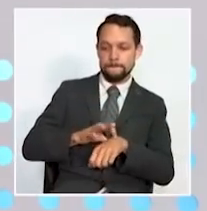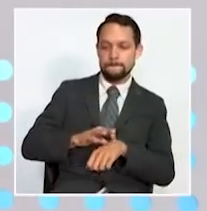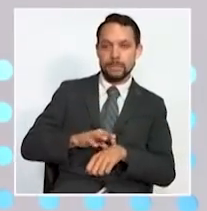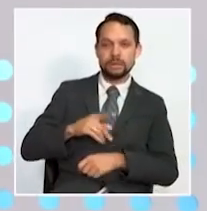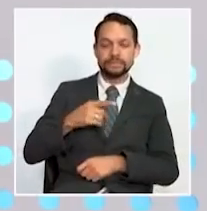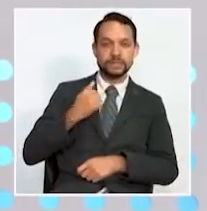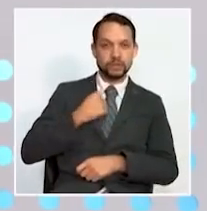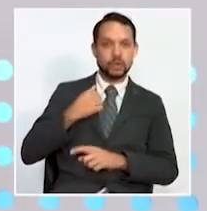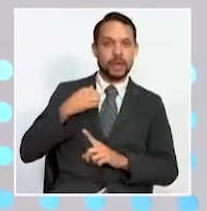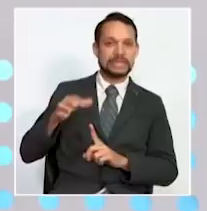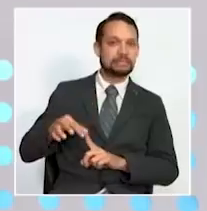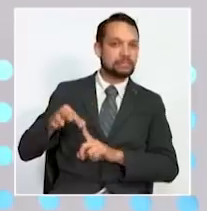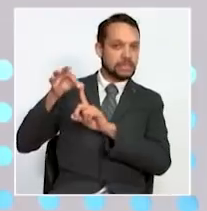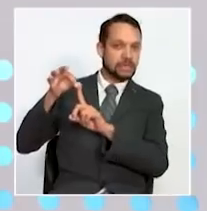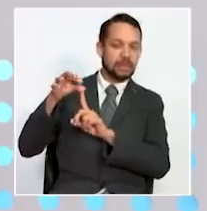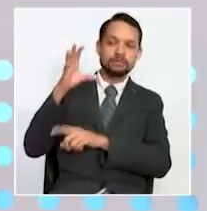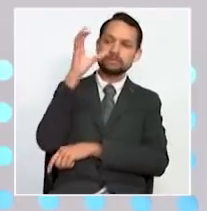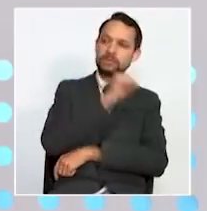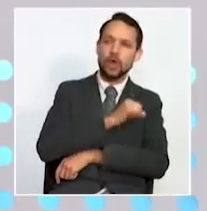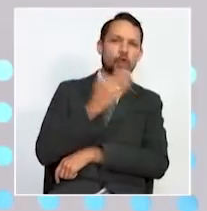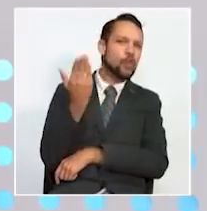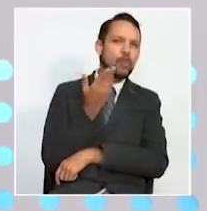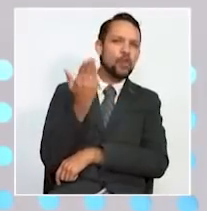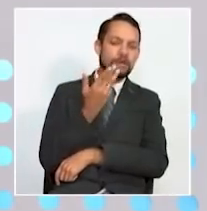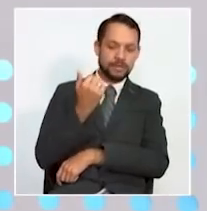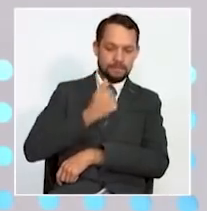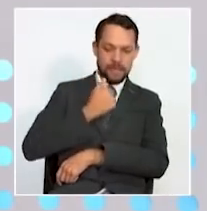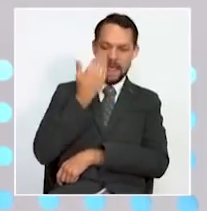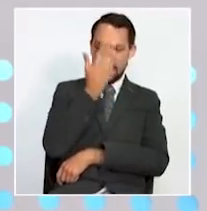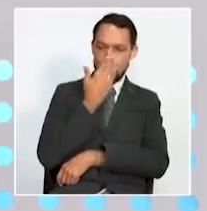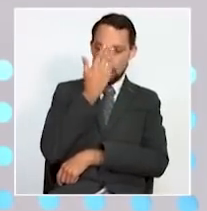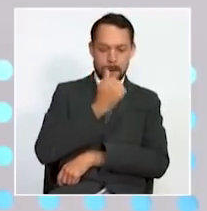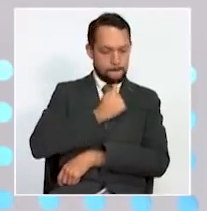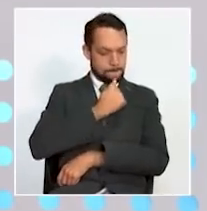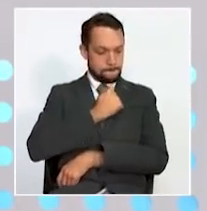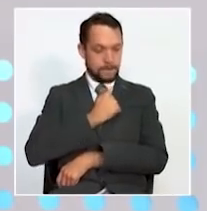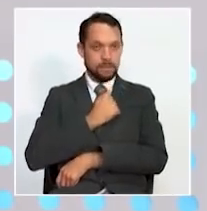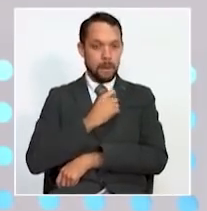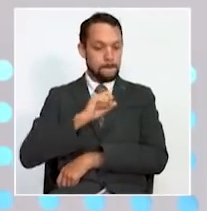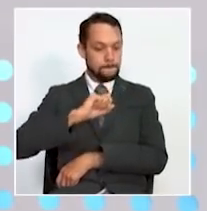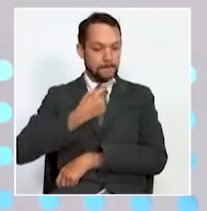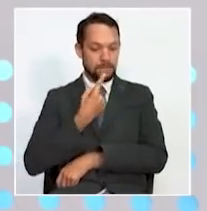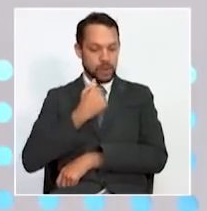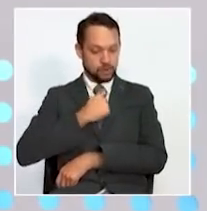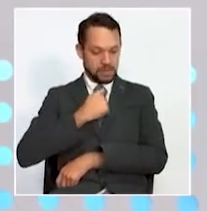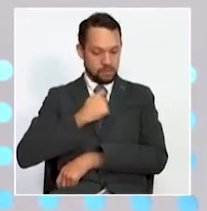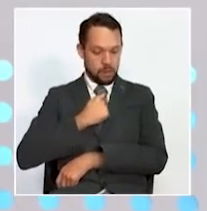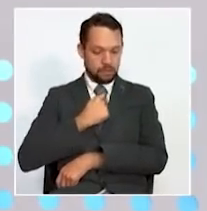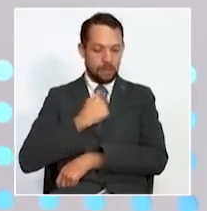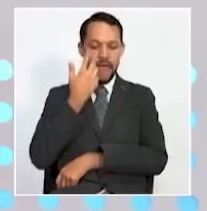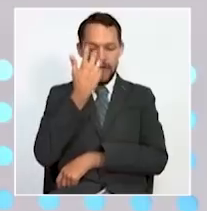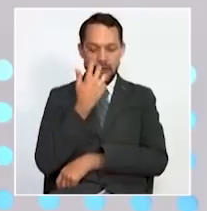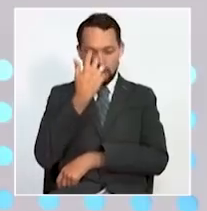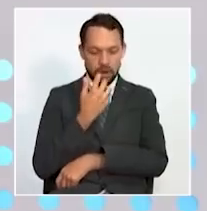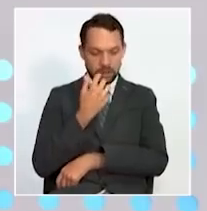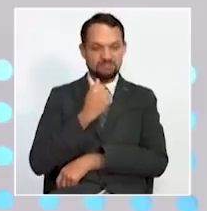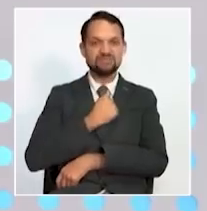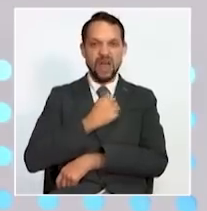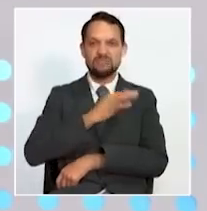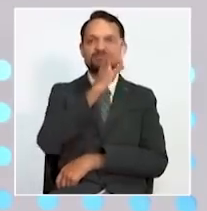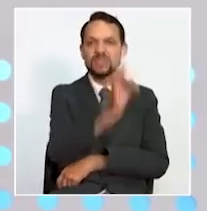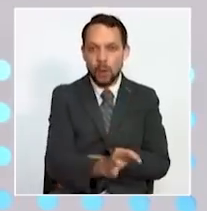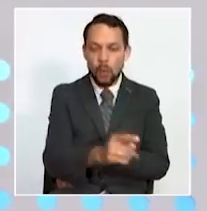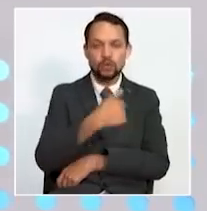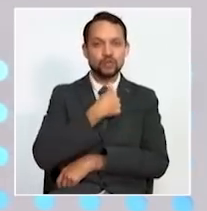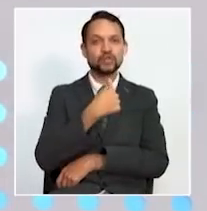mi especialidad dije, primero voy a ensayar en mí, como Santo Tomás, hasta no ver, no creer. Y hoy por hoy digo, a todos mis pacientes